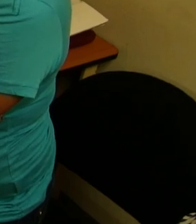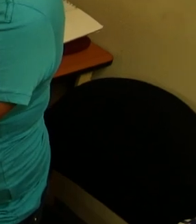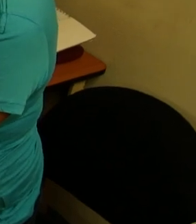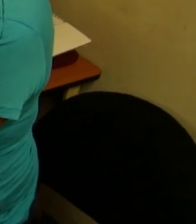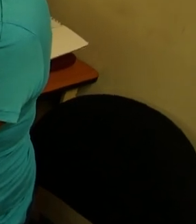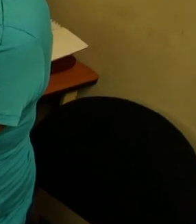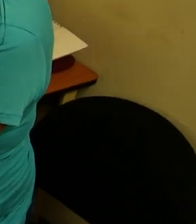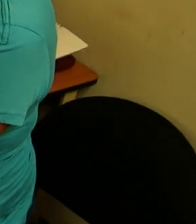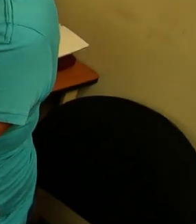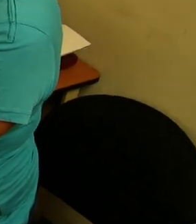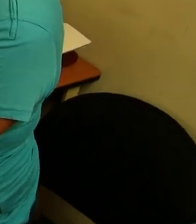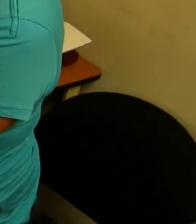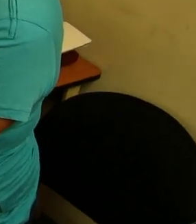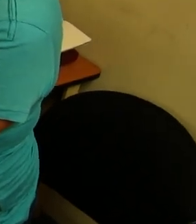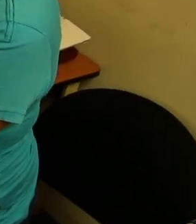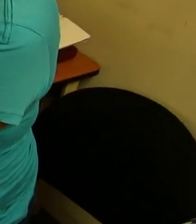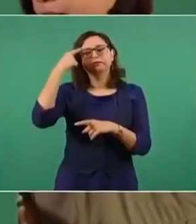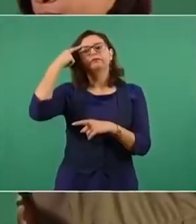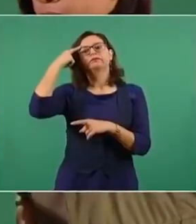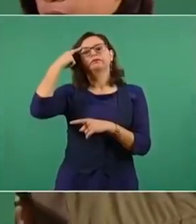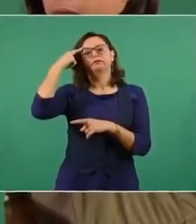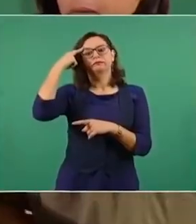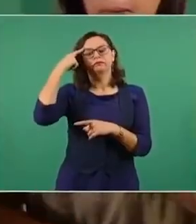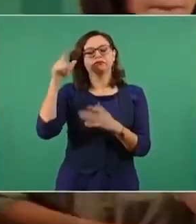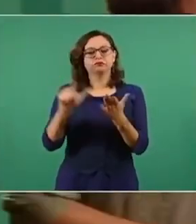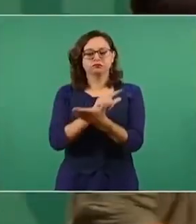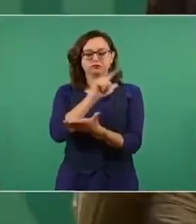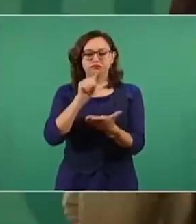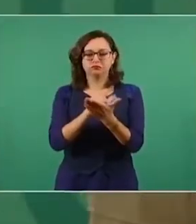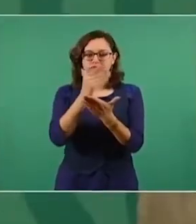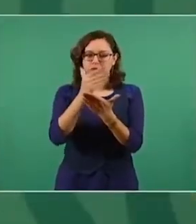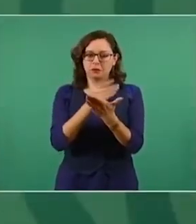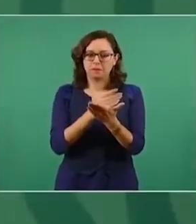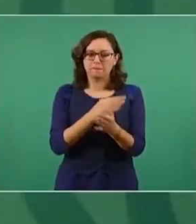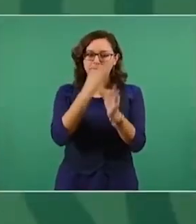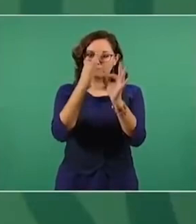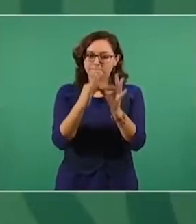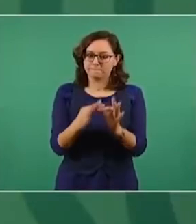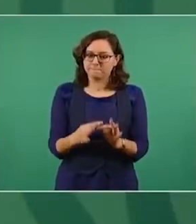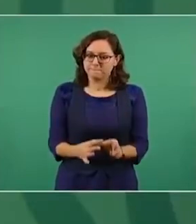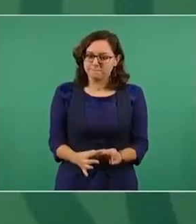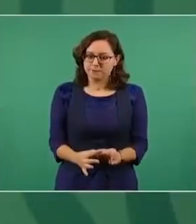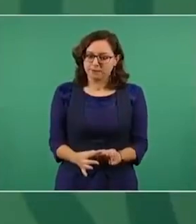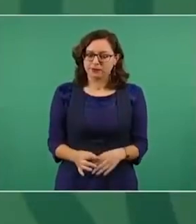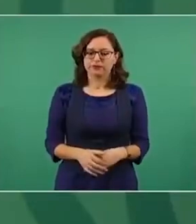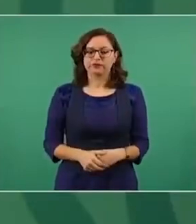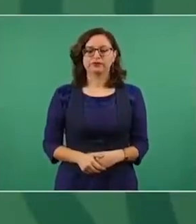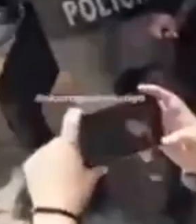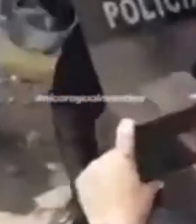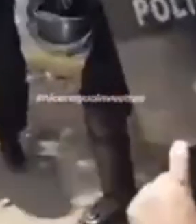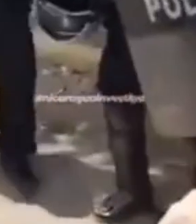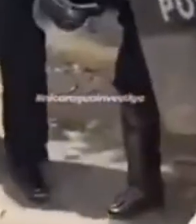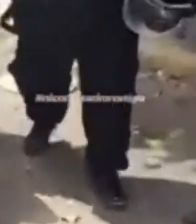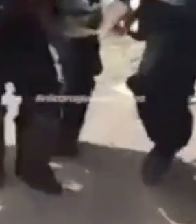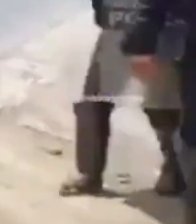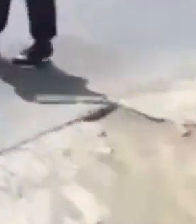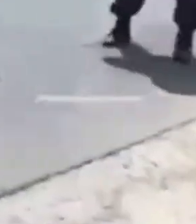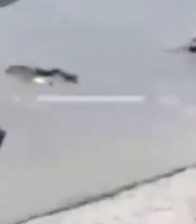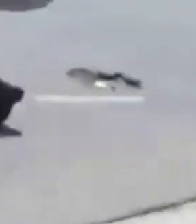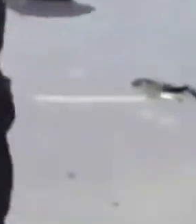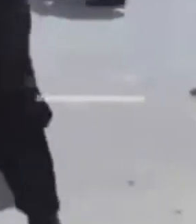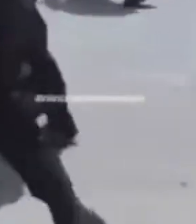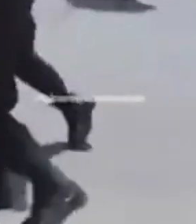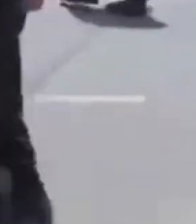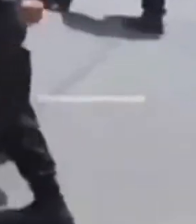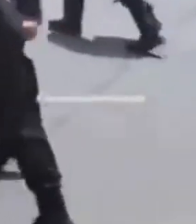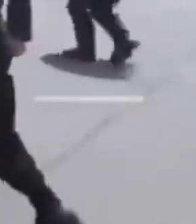libres y transparentes. El gobierno de Obrador se caracteriza por ser de izquierda. Ha enviado mensajes de rechazo a las acciones del régimen después